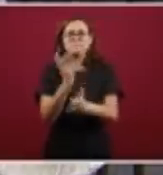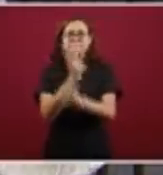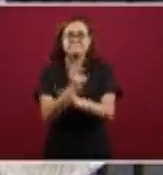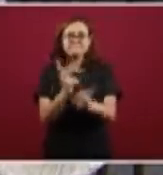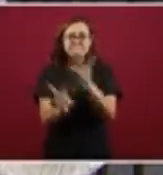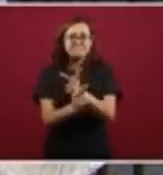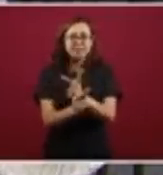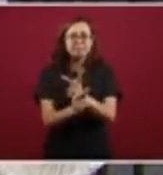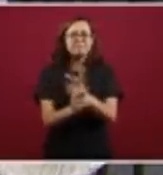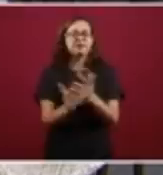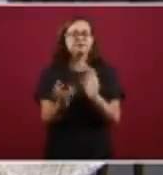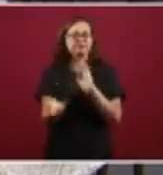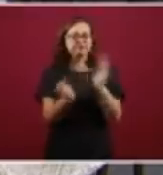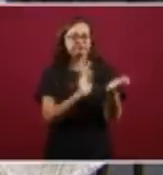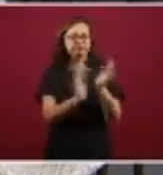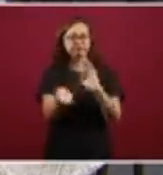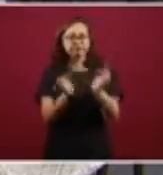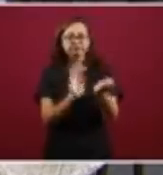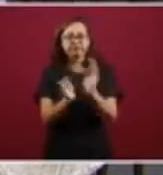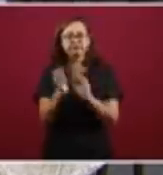preparatoria.